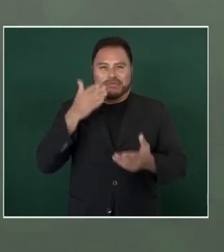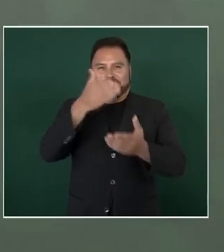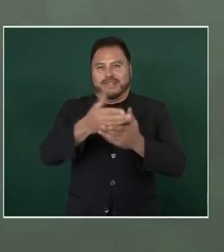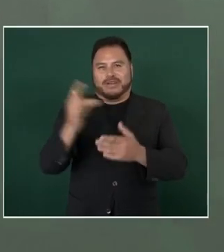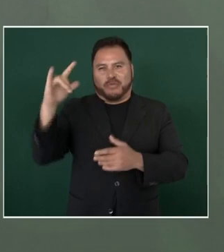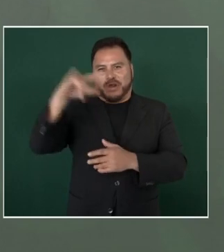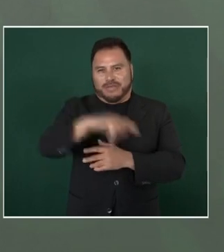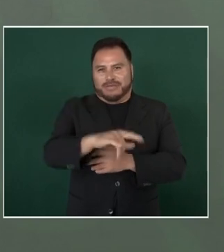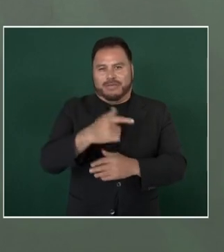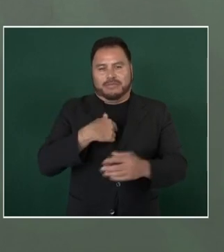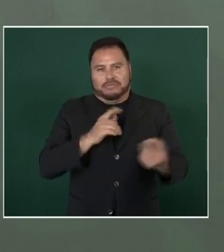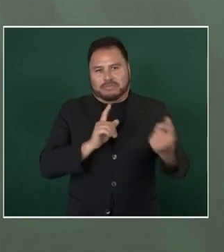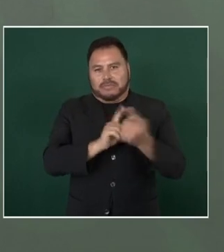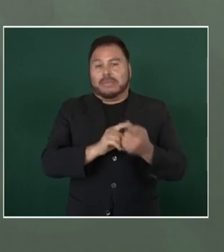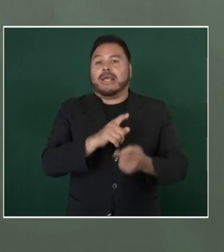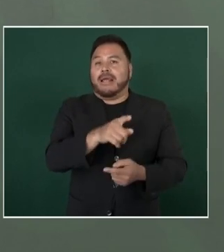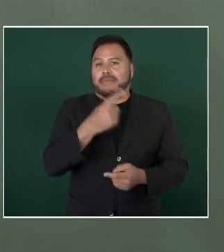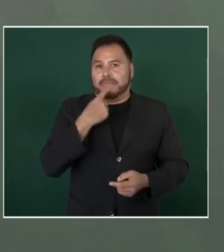aeropuerto, me invitó